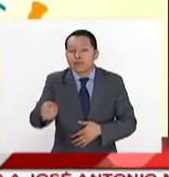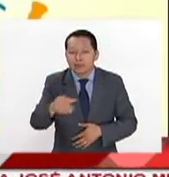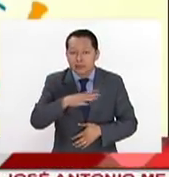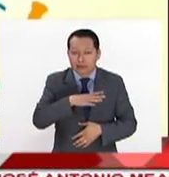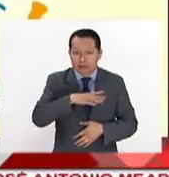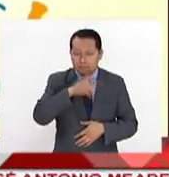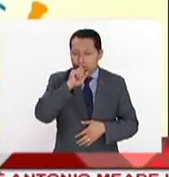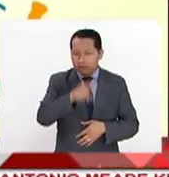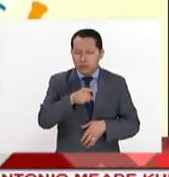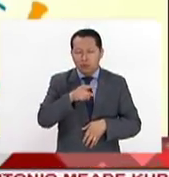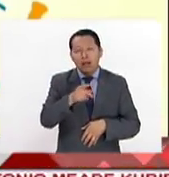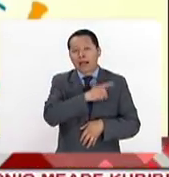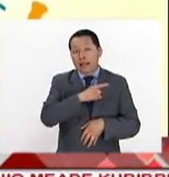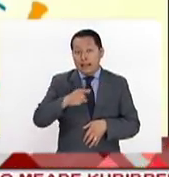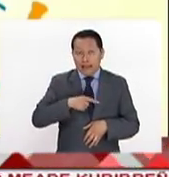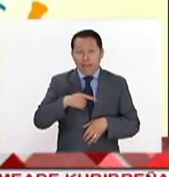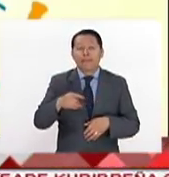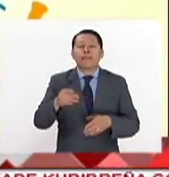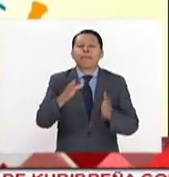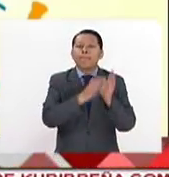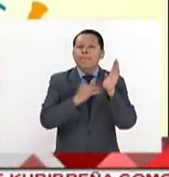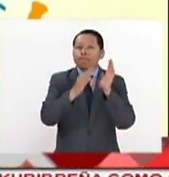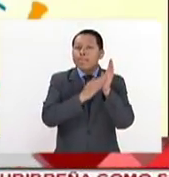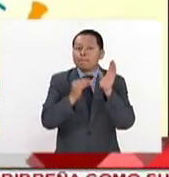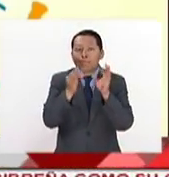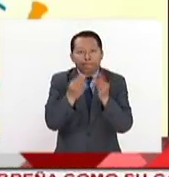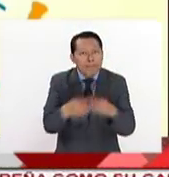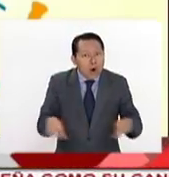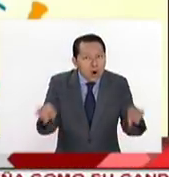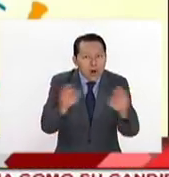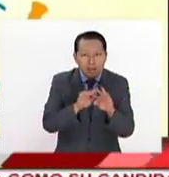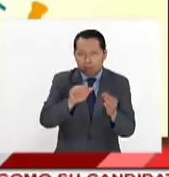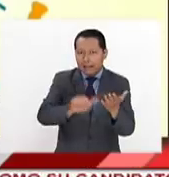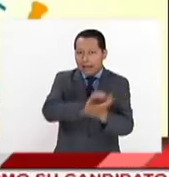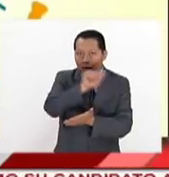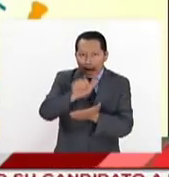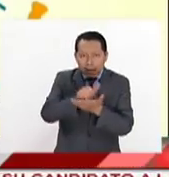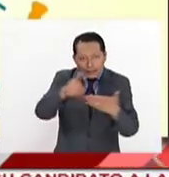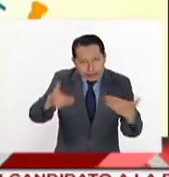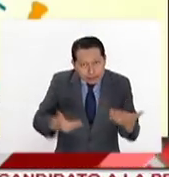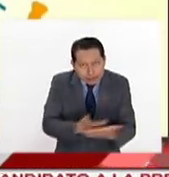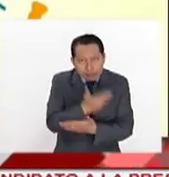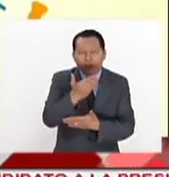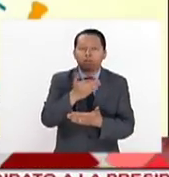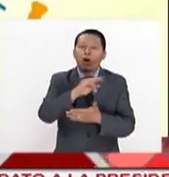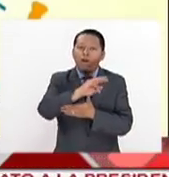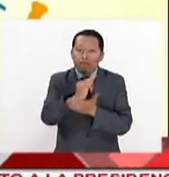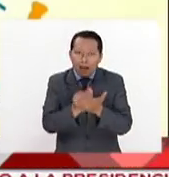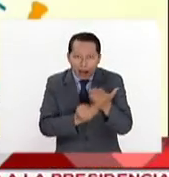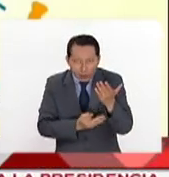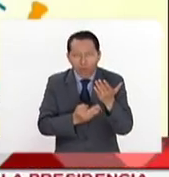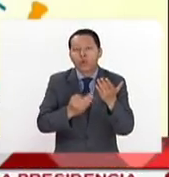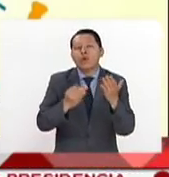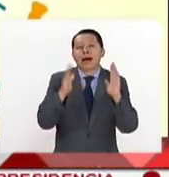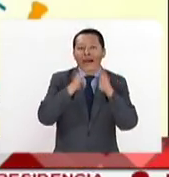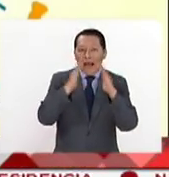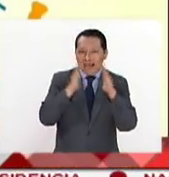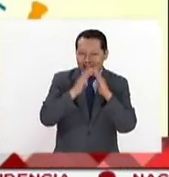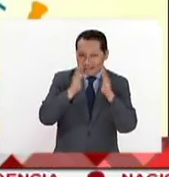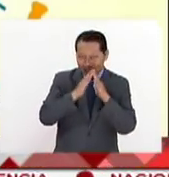de contener documentos importantes que sean para nosotros, actas de nacimiento, facturas, escrituras,